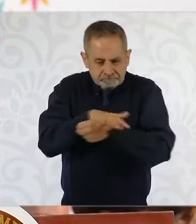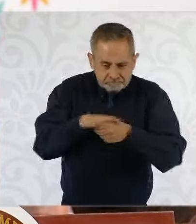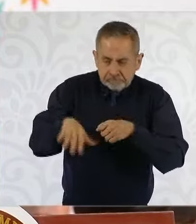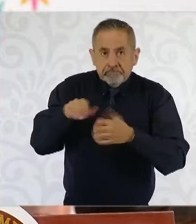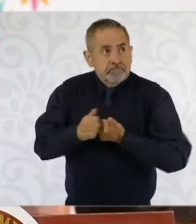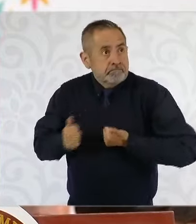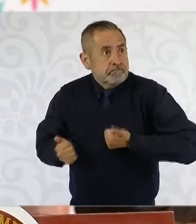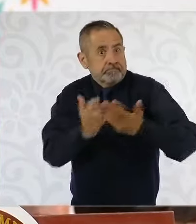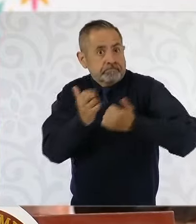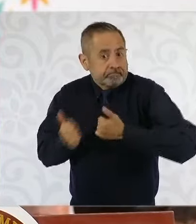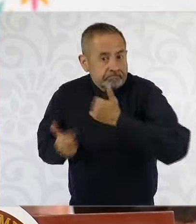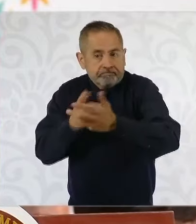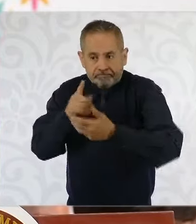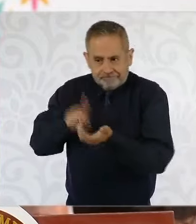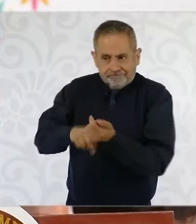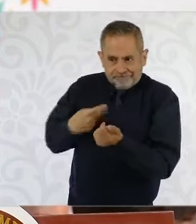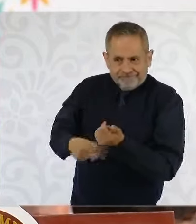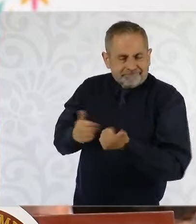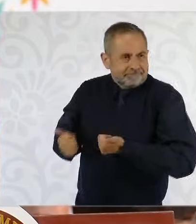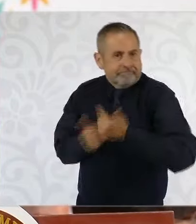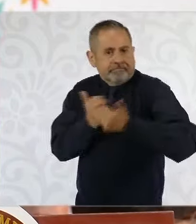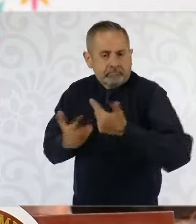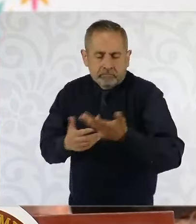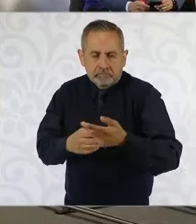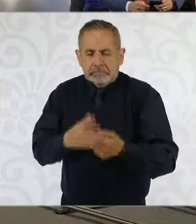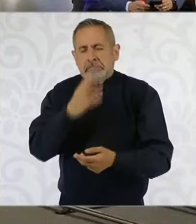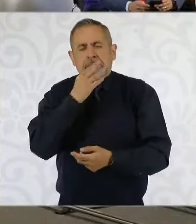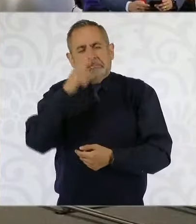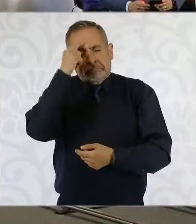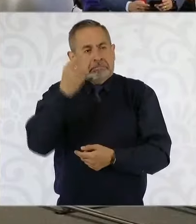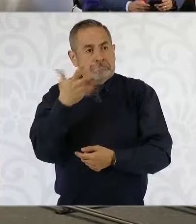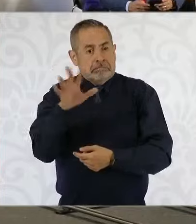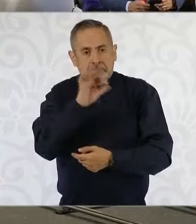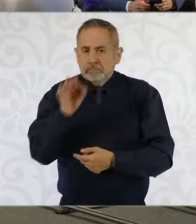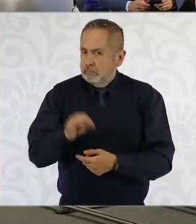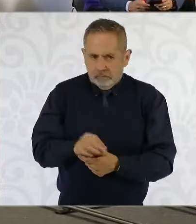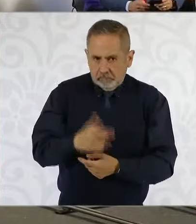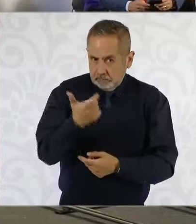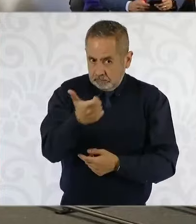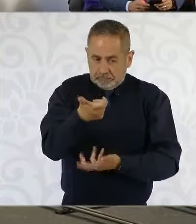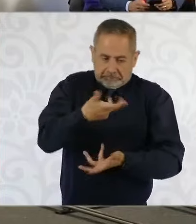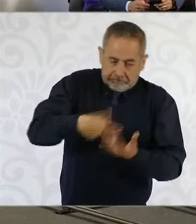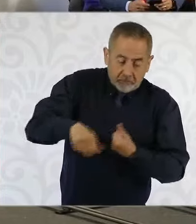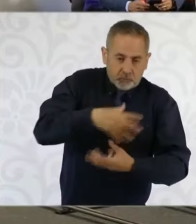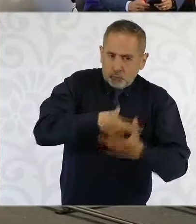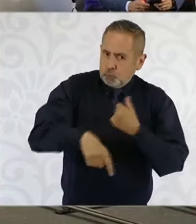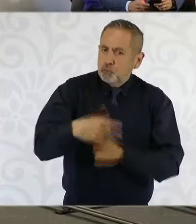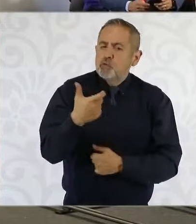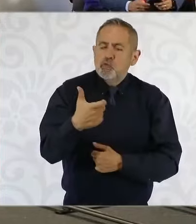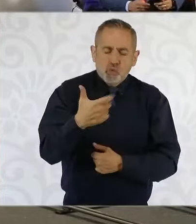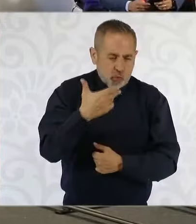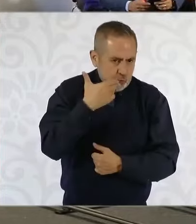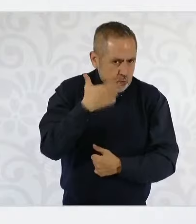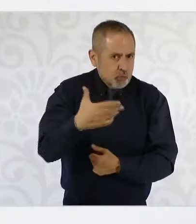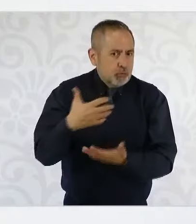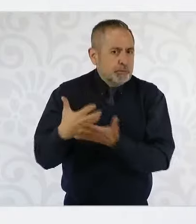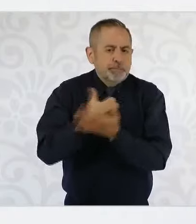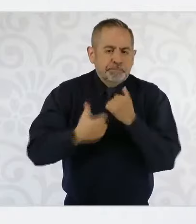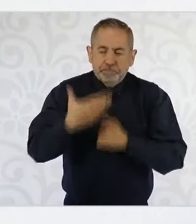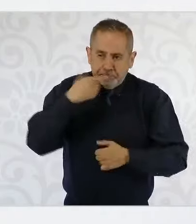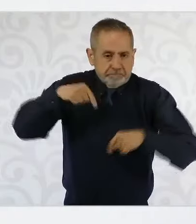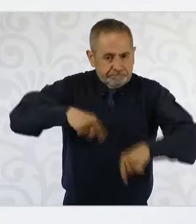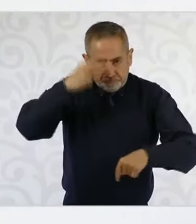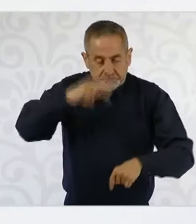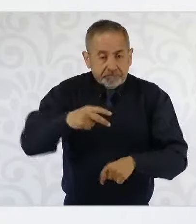las exportaciones de la industria, que se dice fácil, pero en monto de inversión representa pues un logro importante. Y